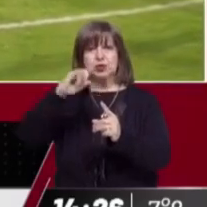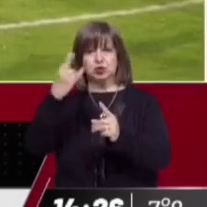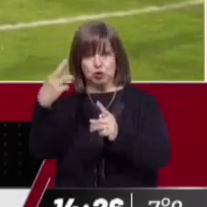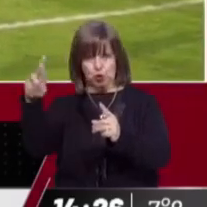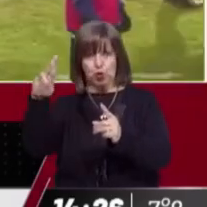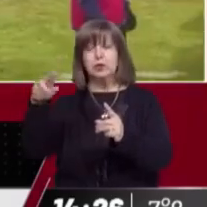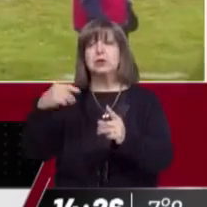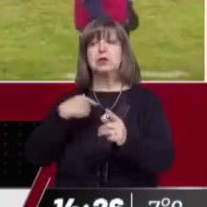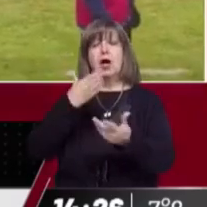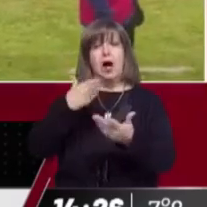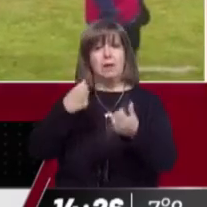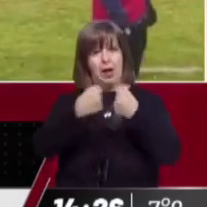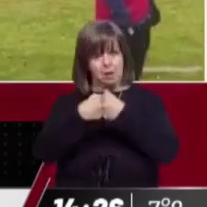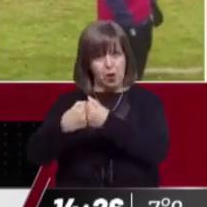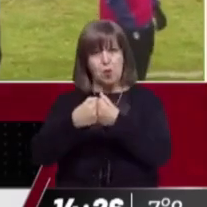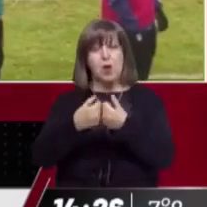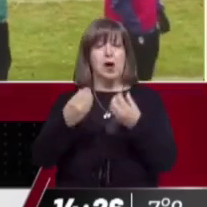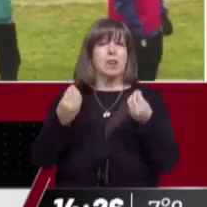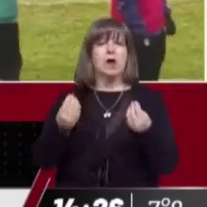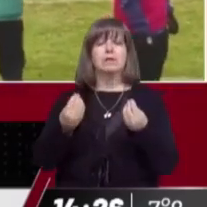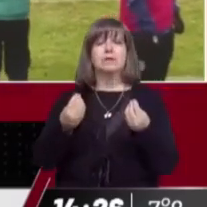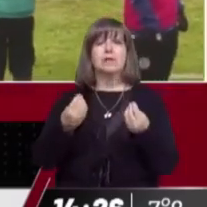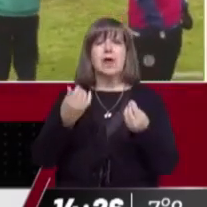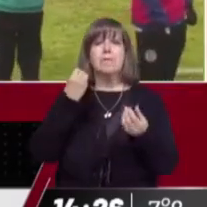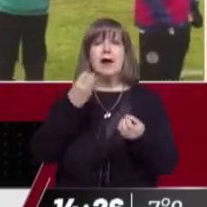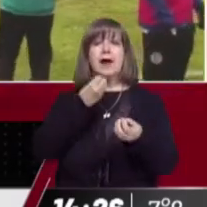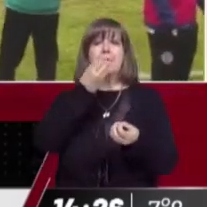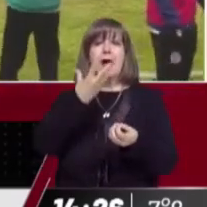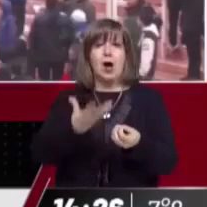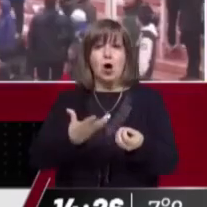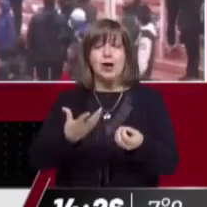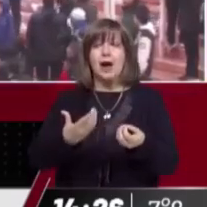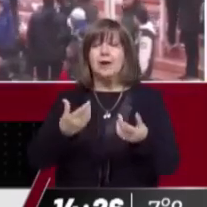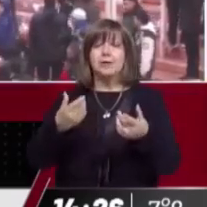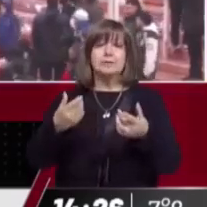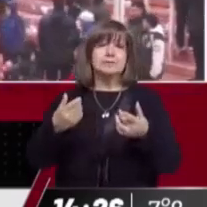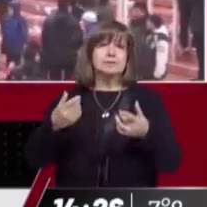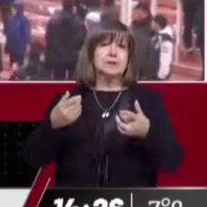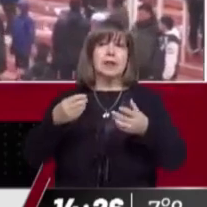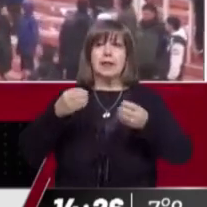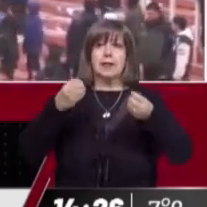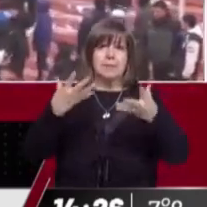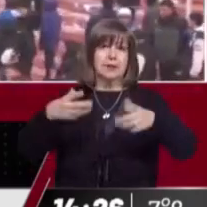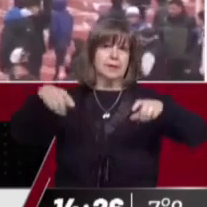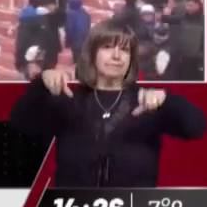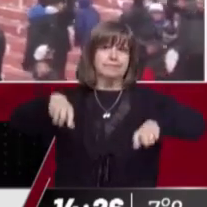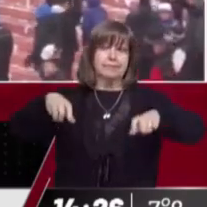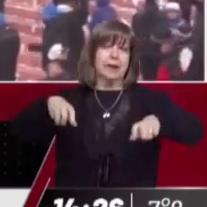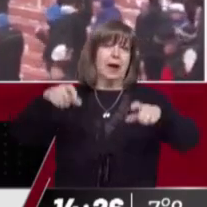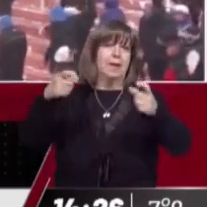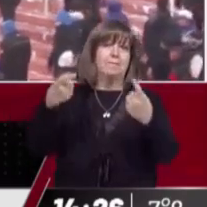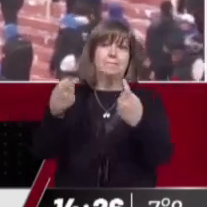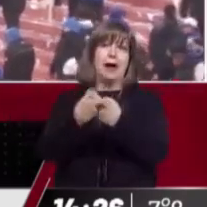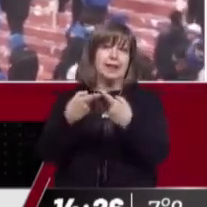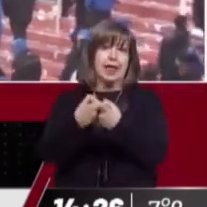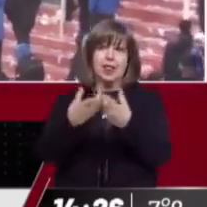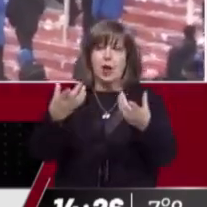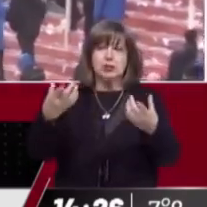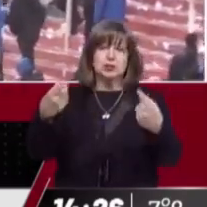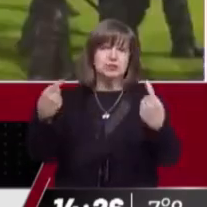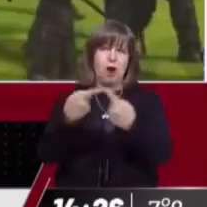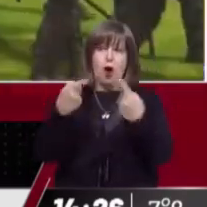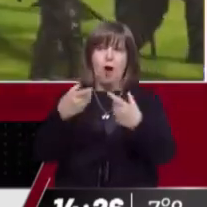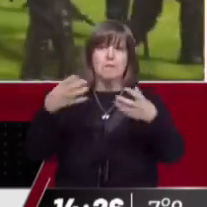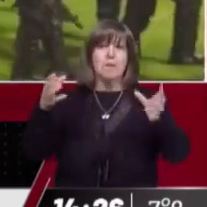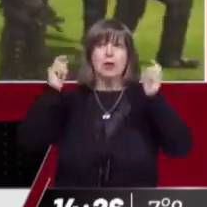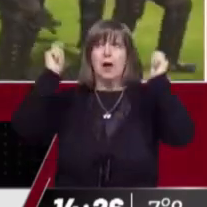lo cual, bueno, a los fines de mejorar todo lo que está sucediendo en los últimos partidos con